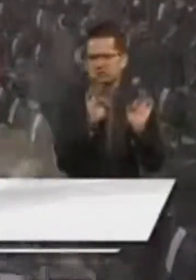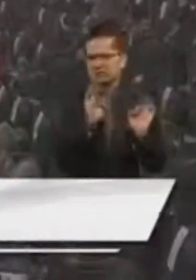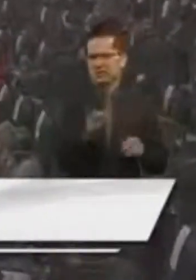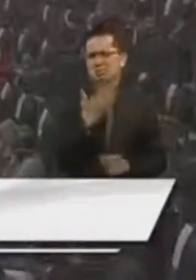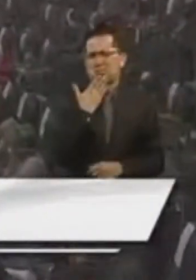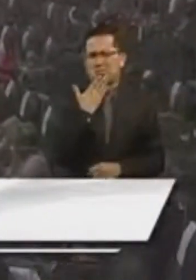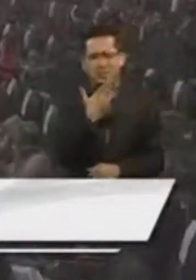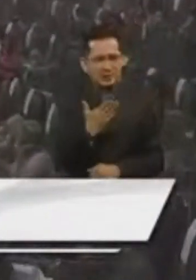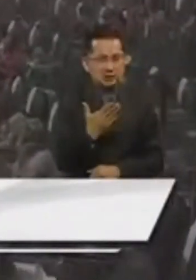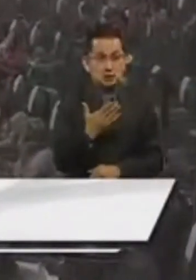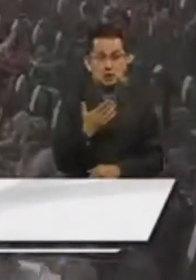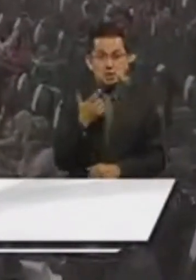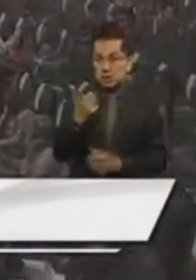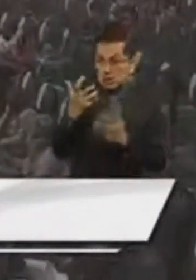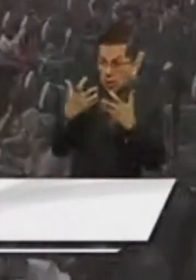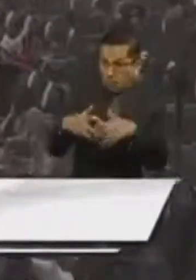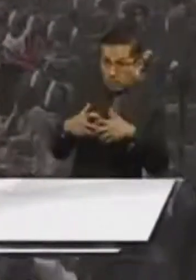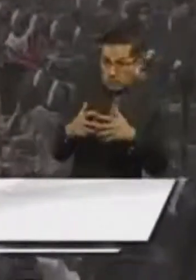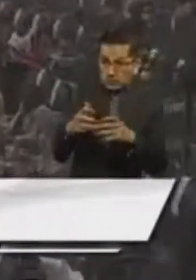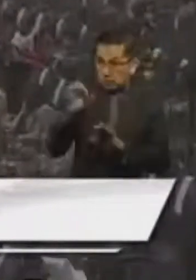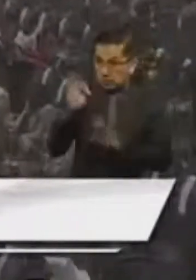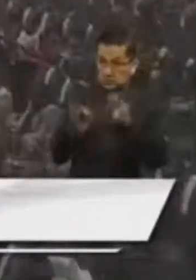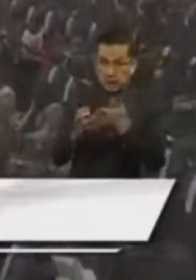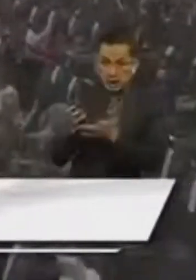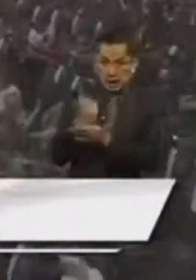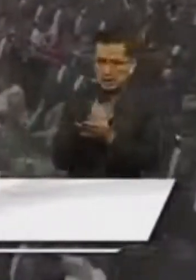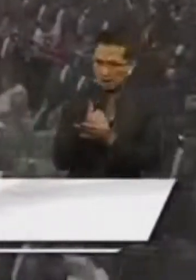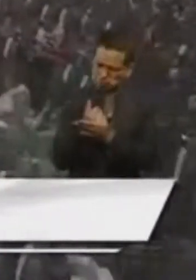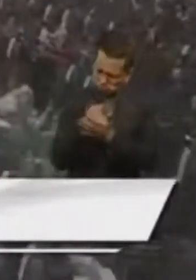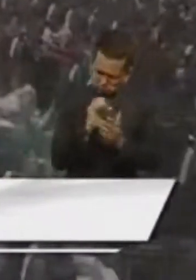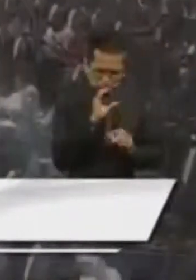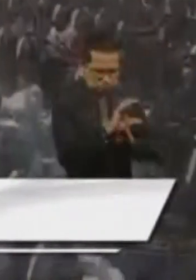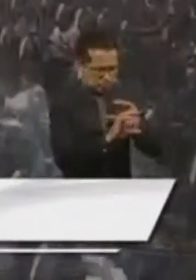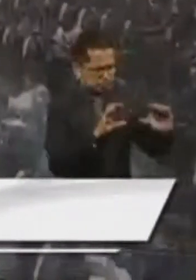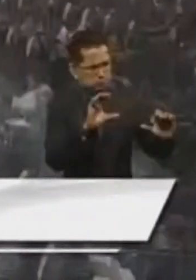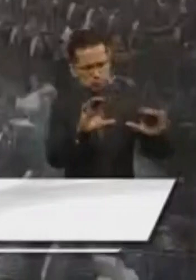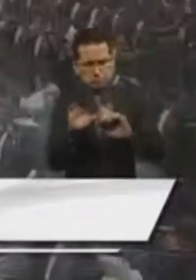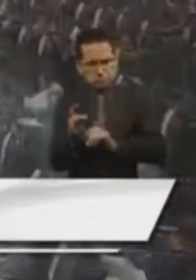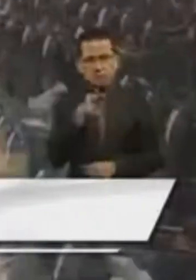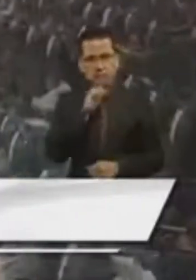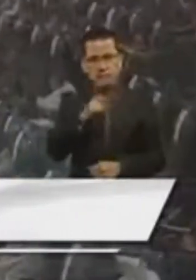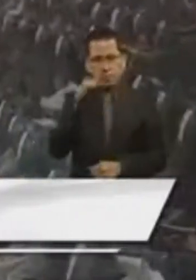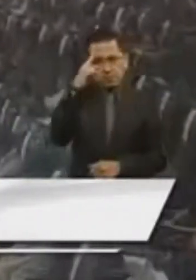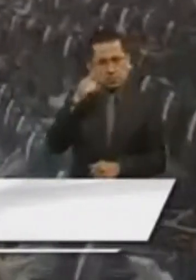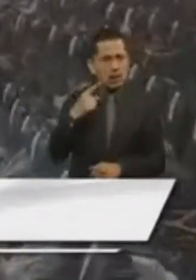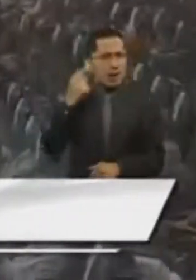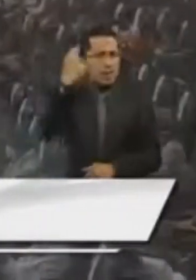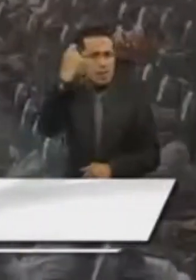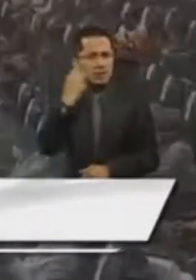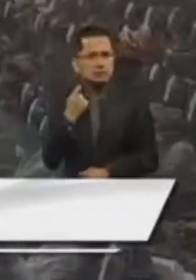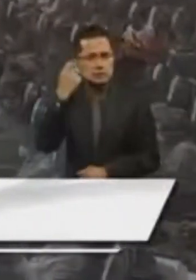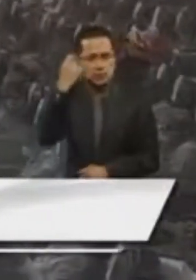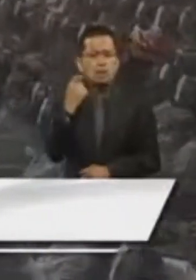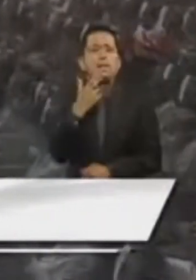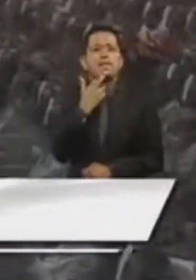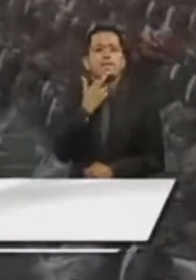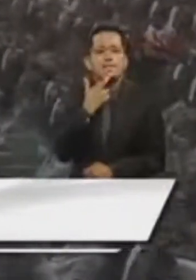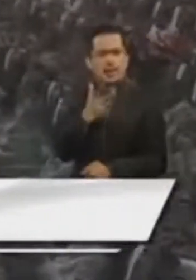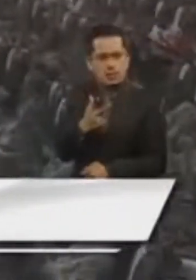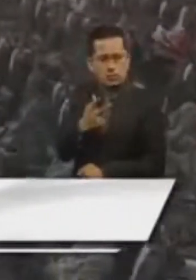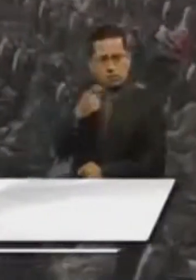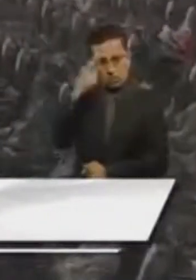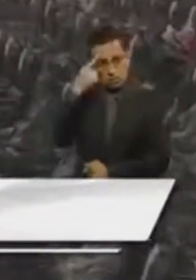de la libertad sindical y de sus derechos. logramos